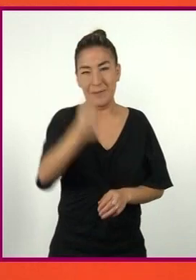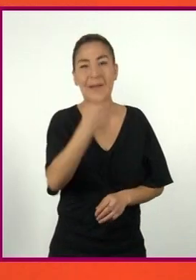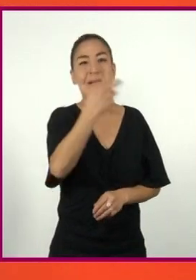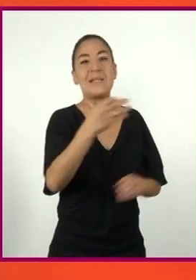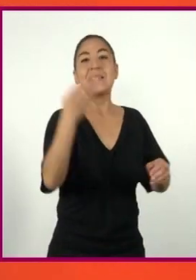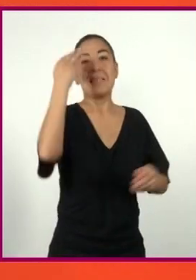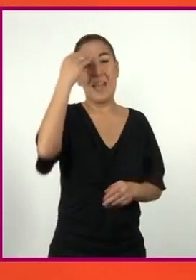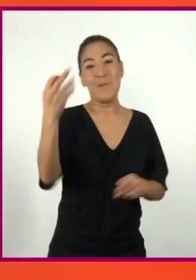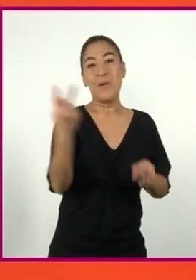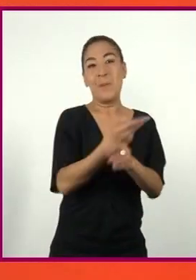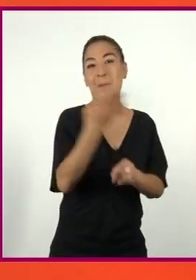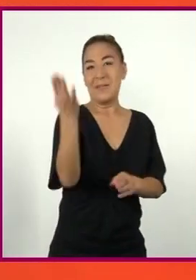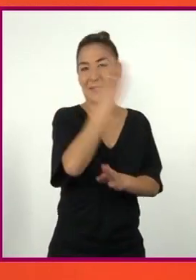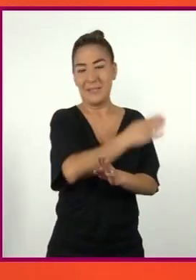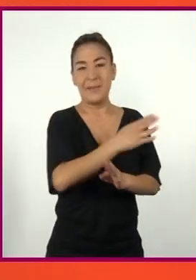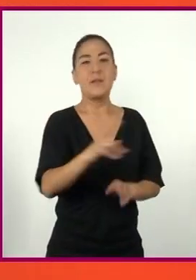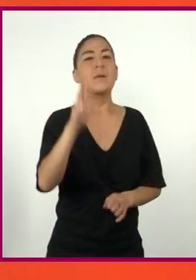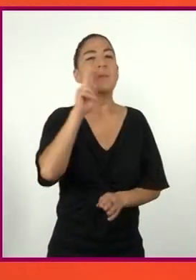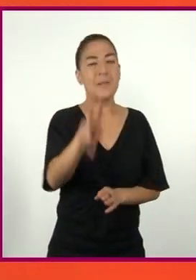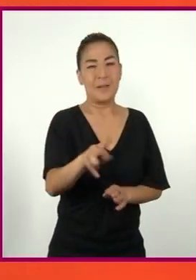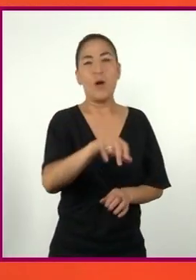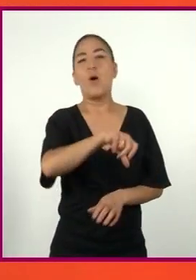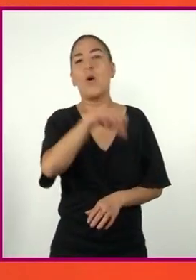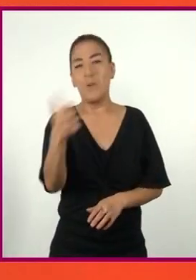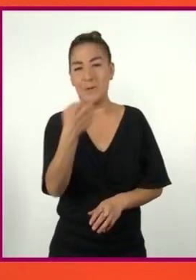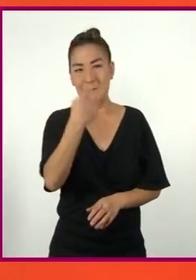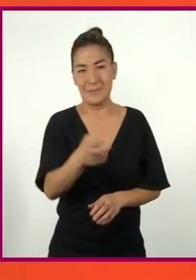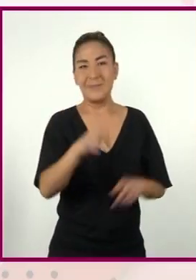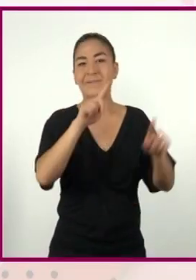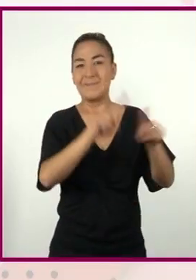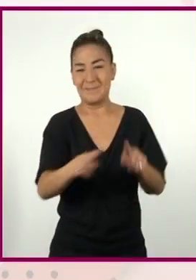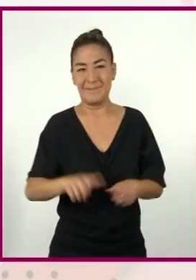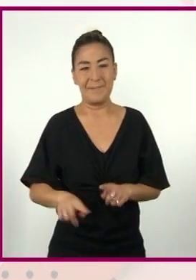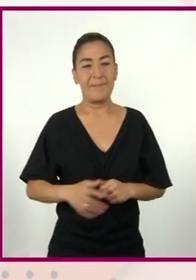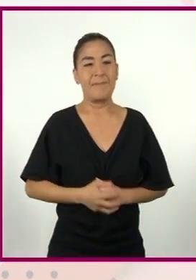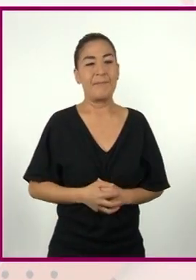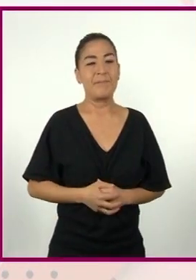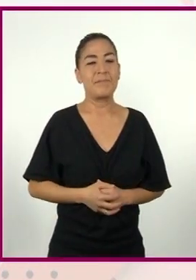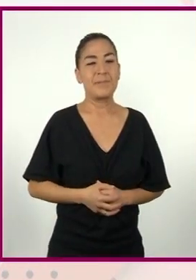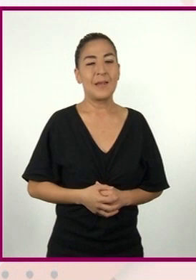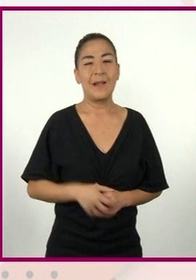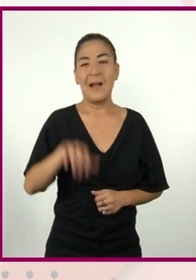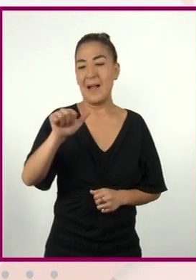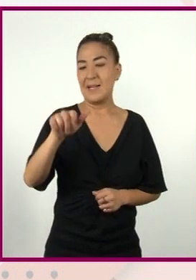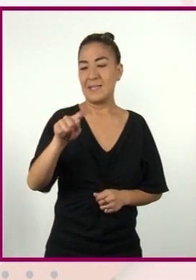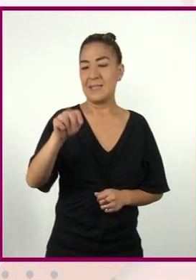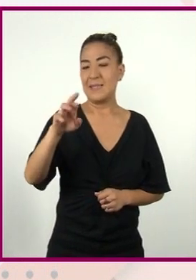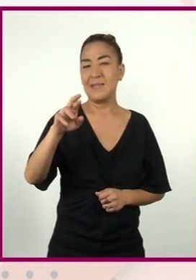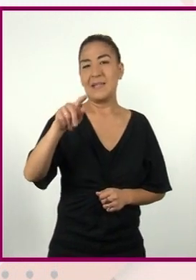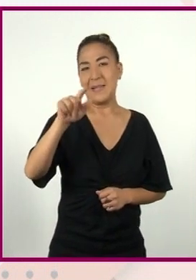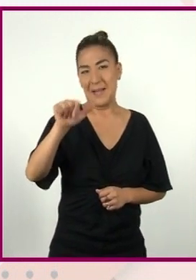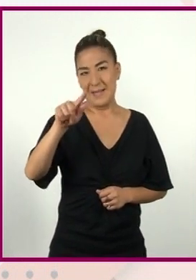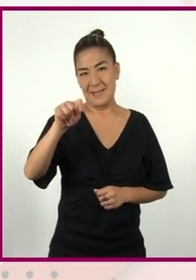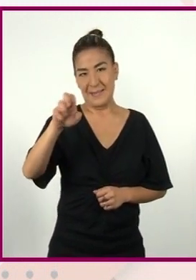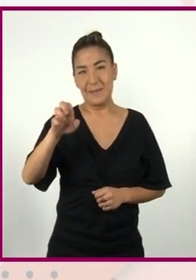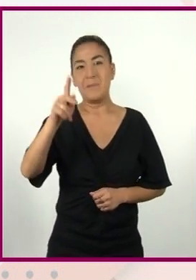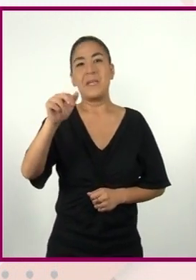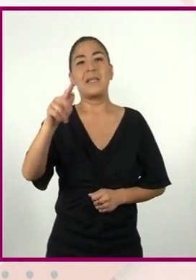pasado. Veamos algunas otras de esas diferencias. Antepretérito o pretérito